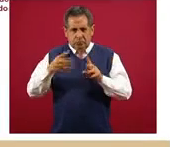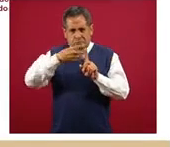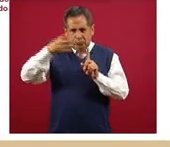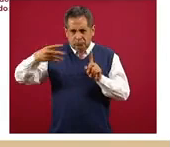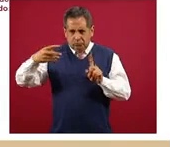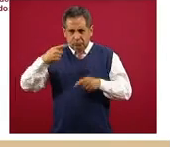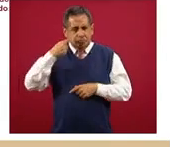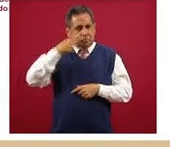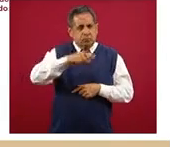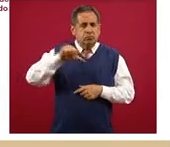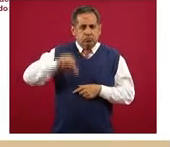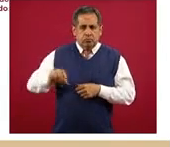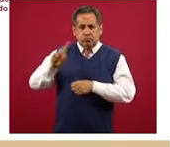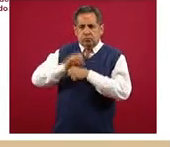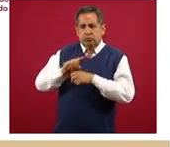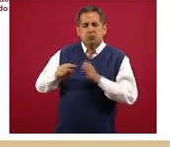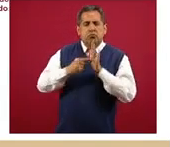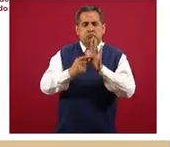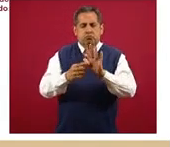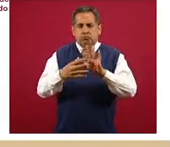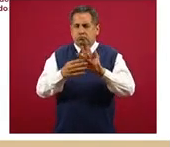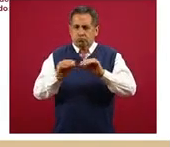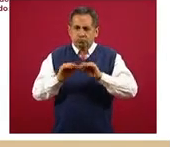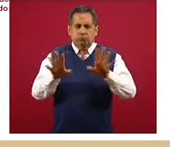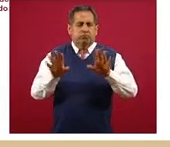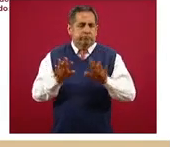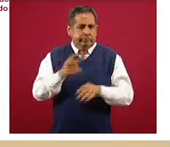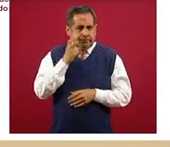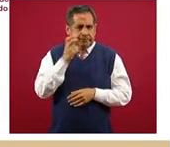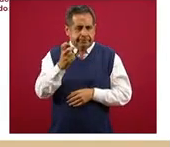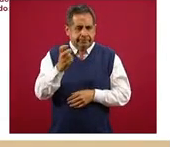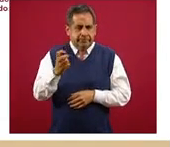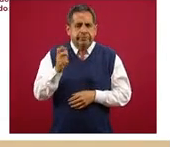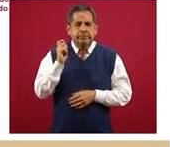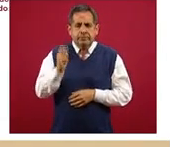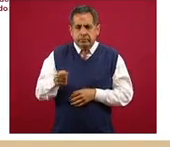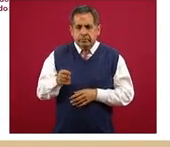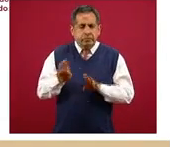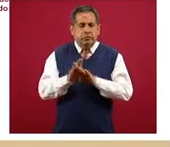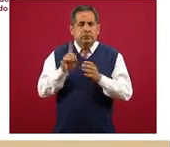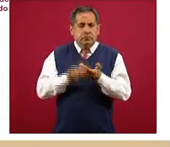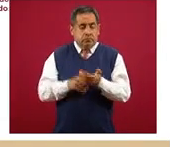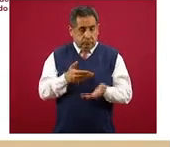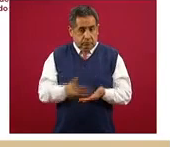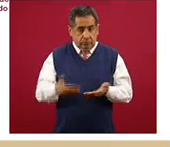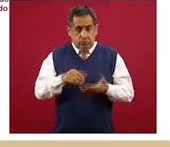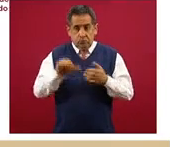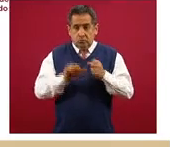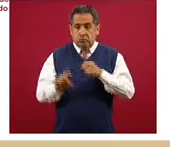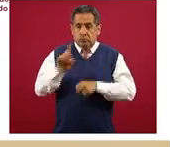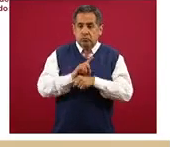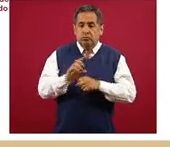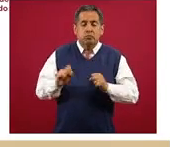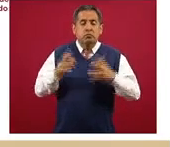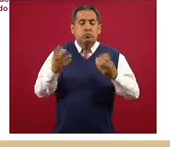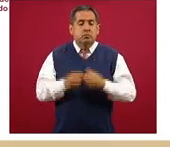la presentación del día de hoy hicimos una actualización especial, y esto es con el corte a hoy día.